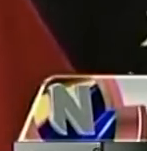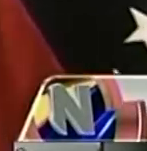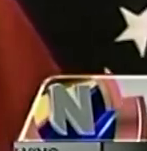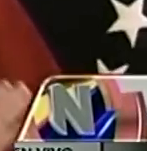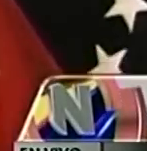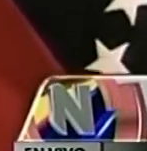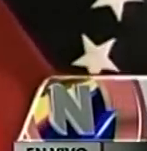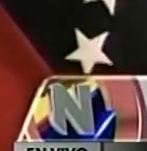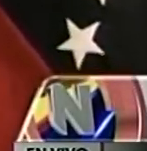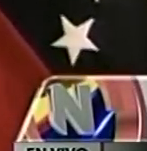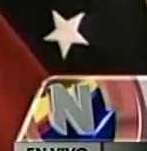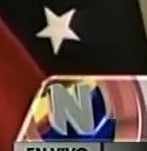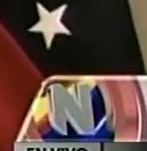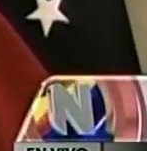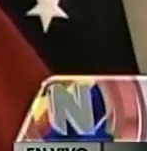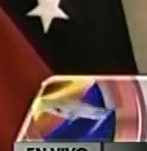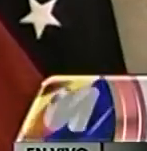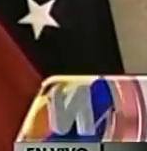matrimonio